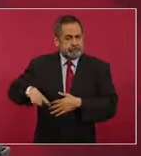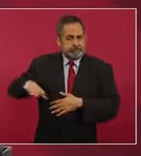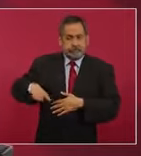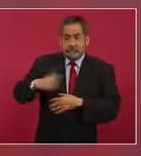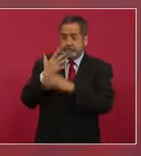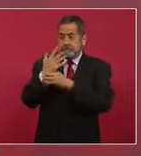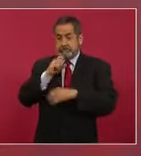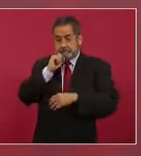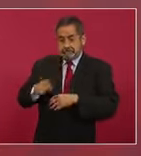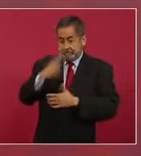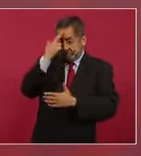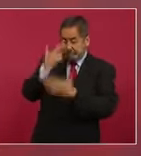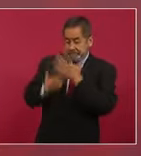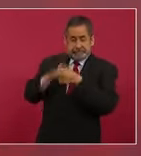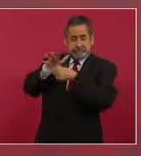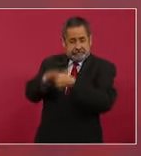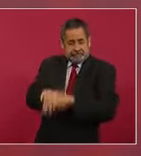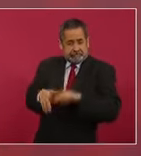sea represor.